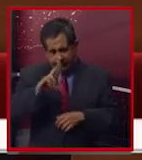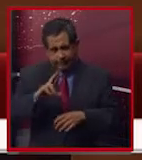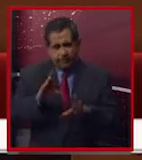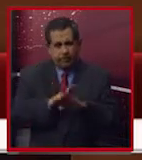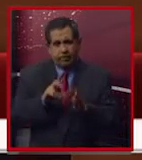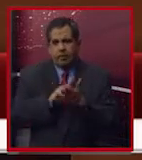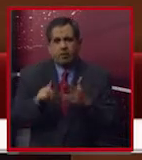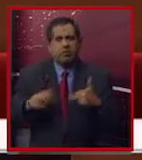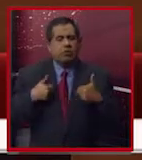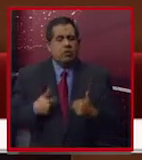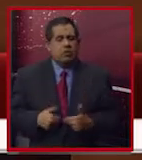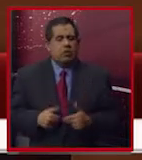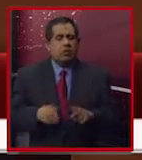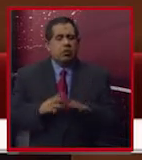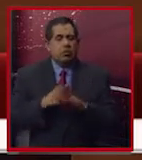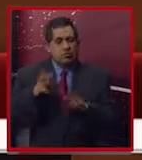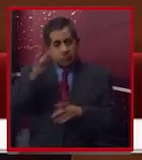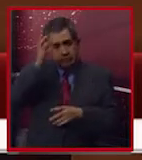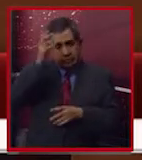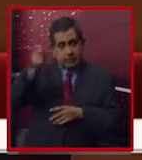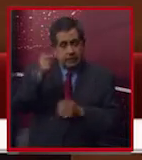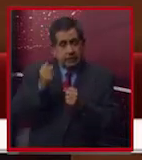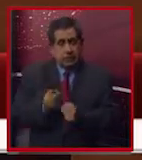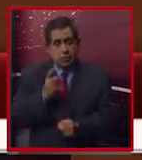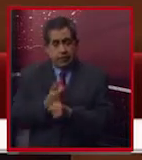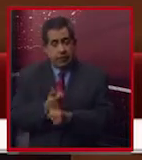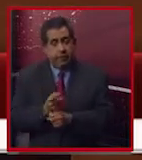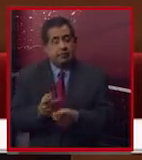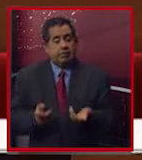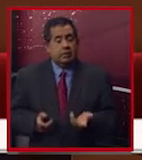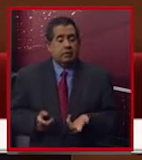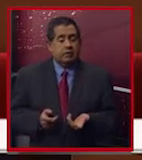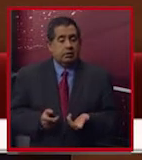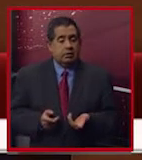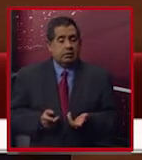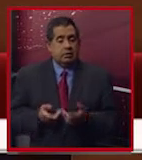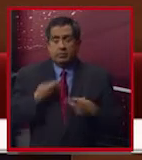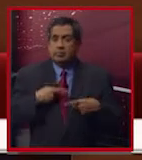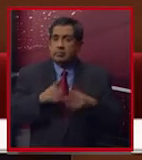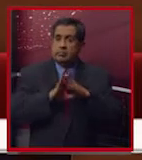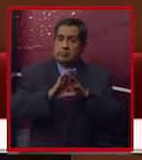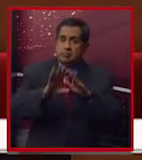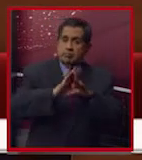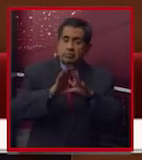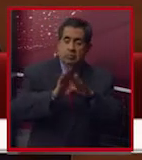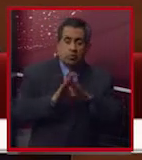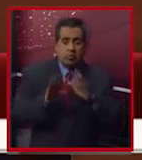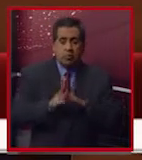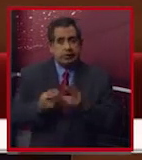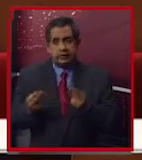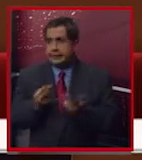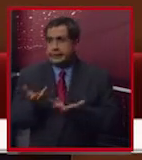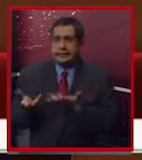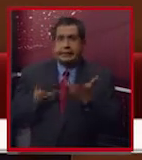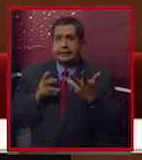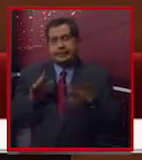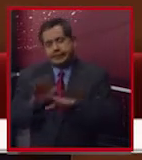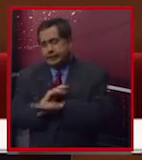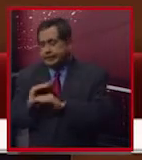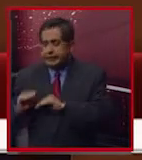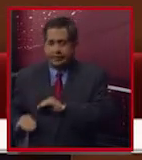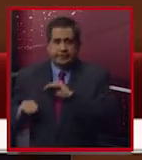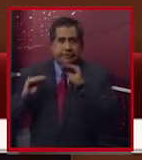los derechos humanos y el concepto de la seguridad humana. Los migrantes se desplazan por necesidad hacia lugares